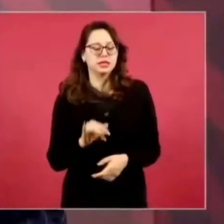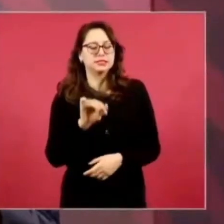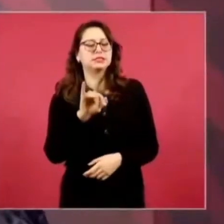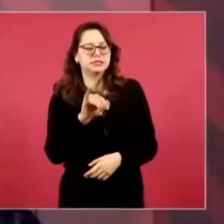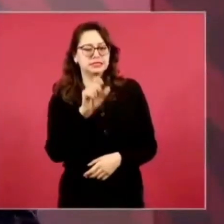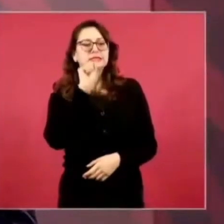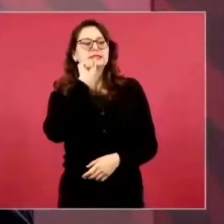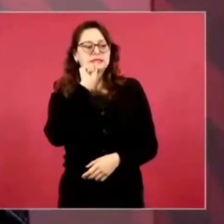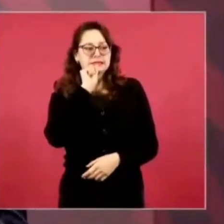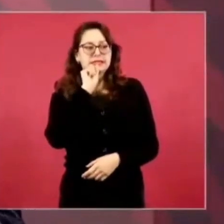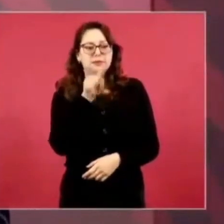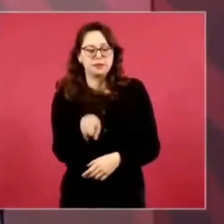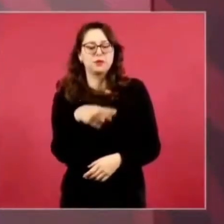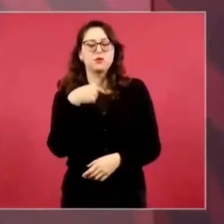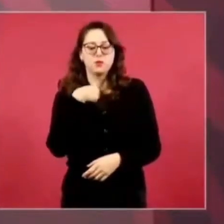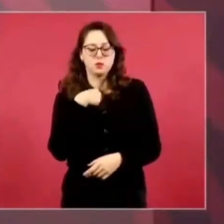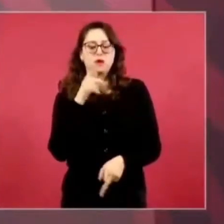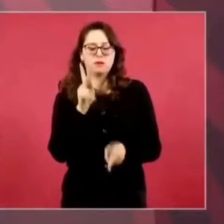ver cómo le hacemos, pero